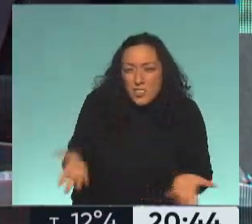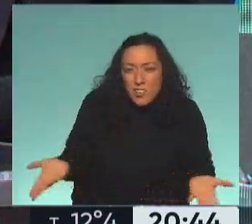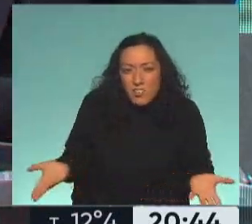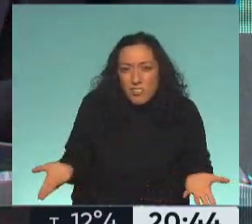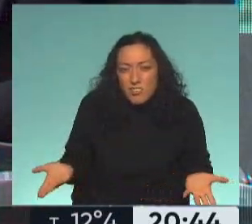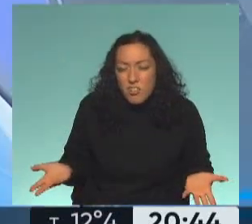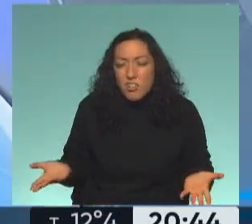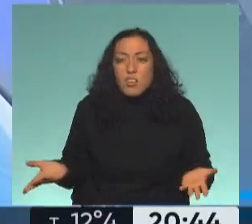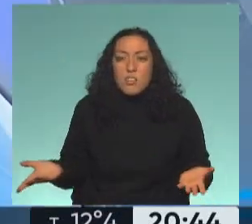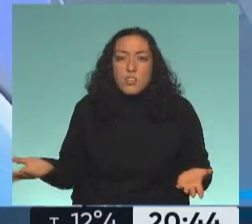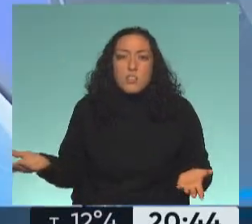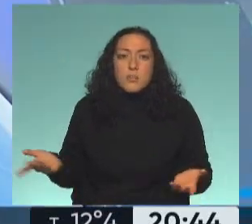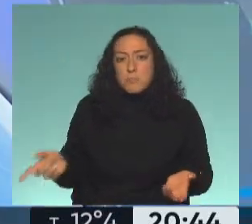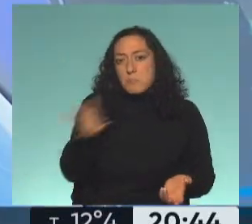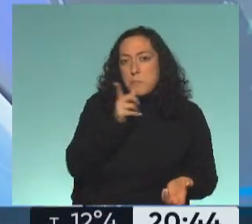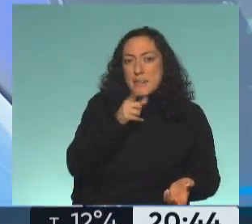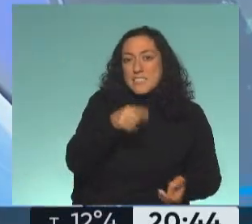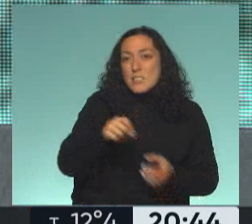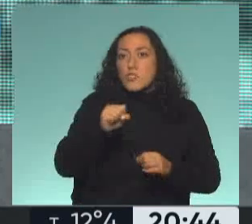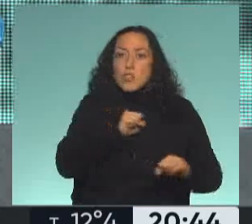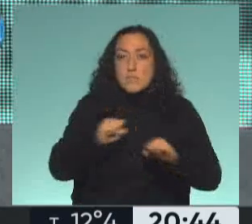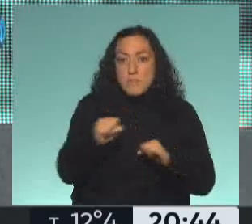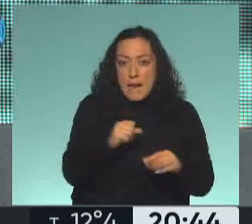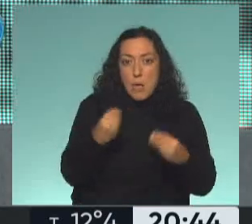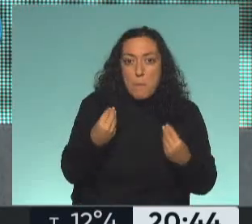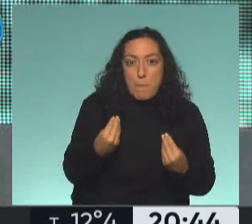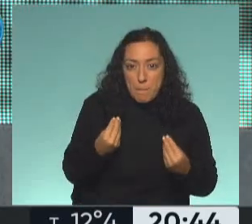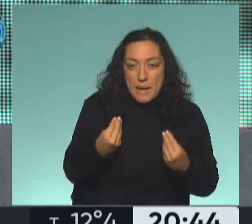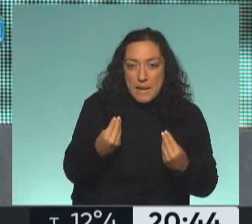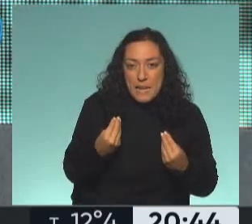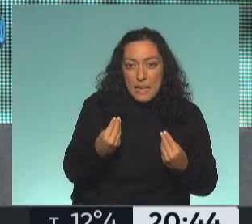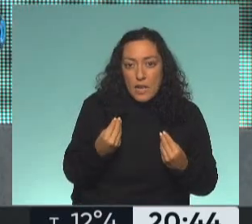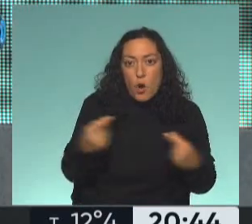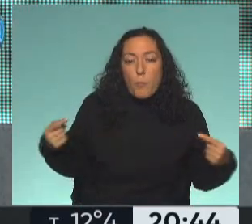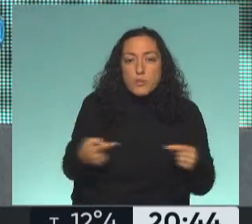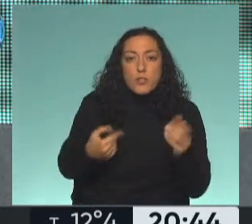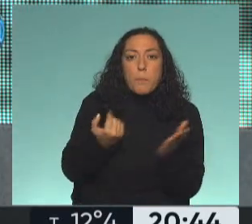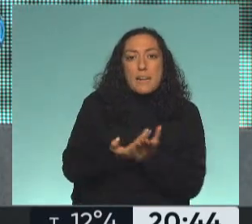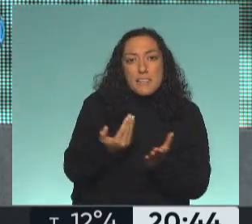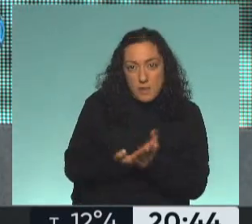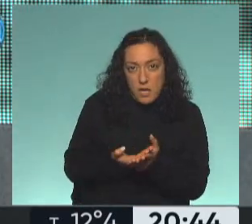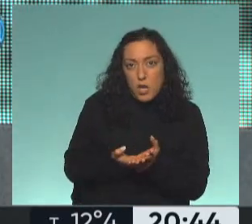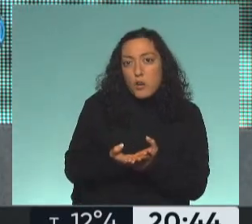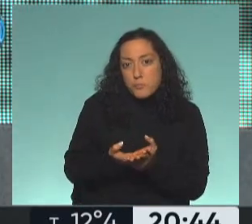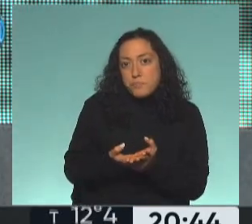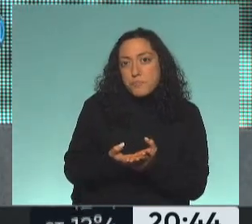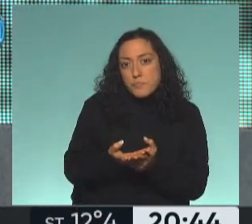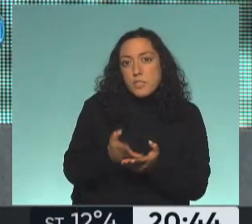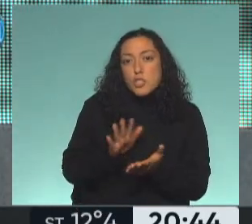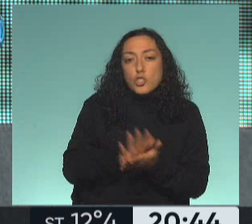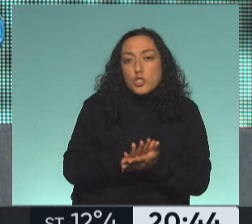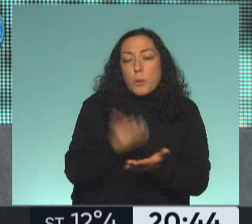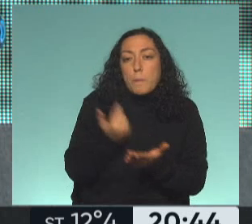me parece que es un disparador por lo menos para saber qué es lo que está planteando la oposición en